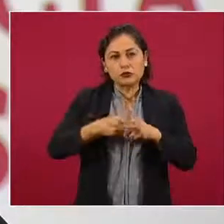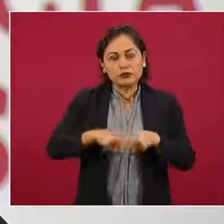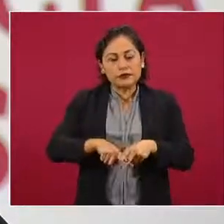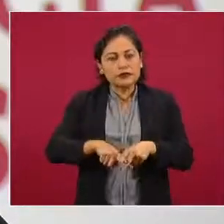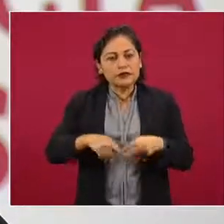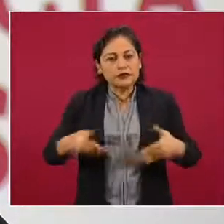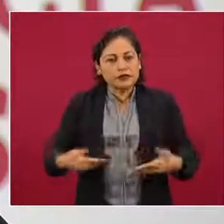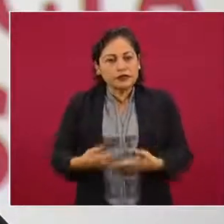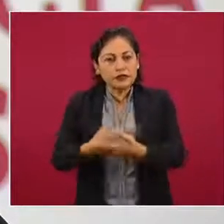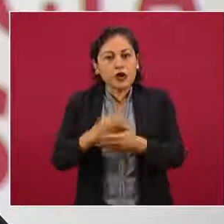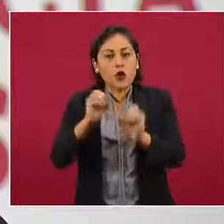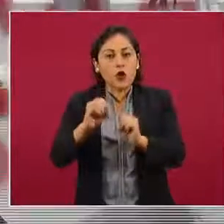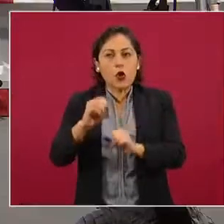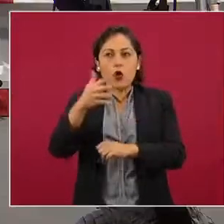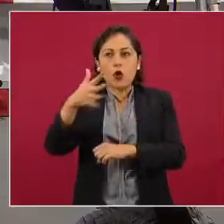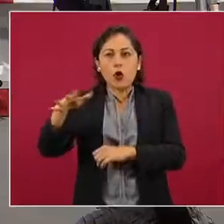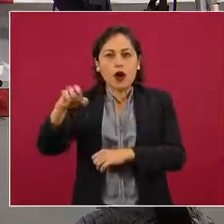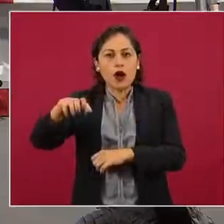inseparables de ti mismo.